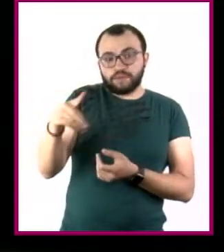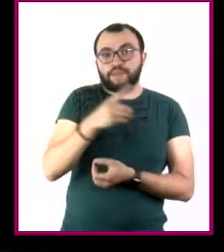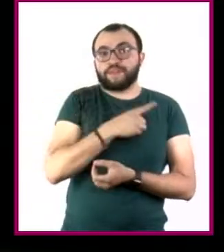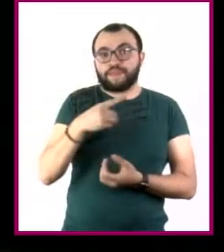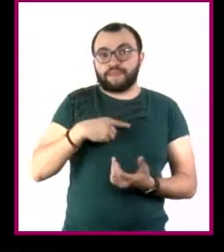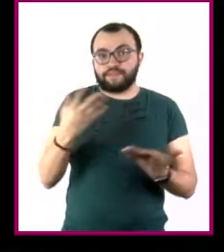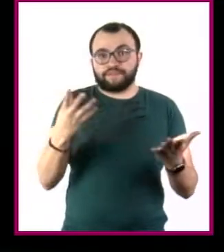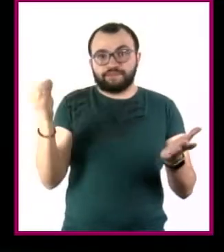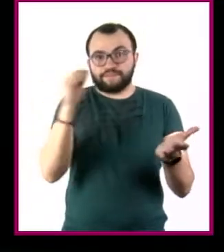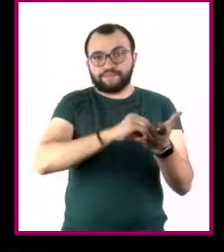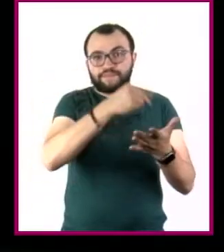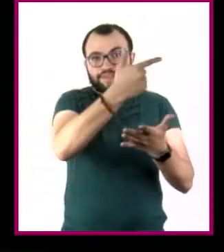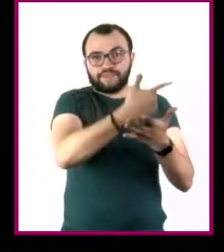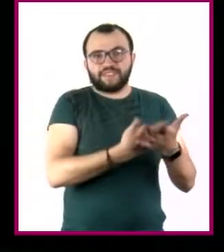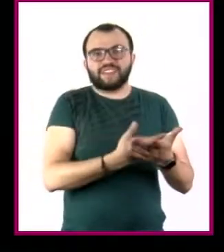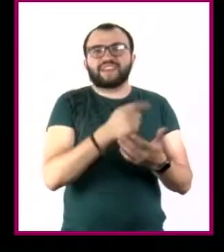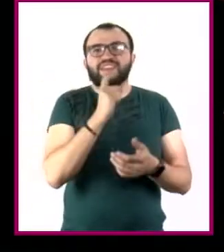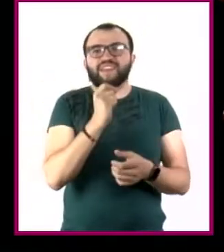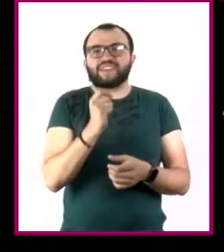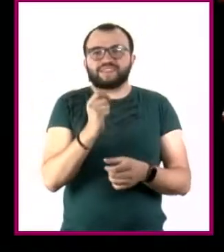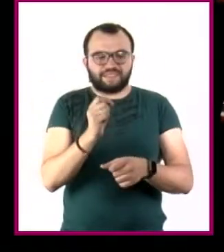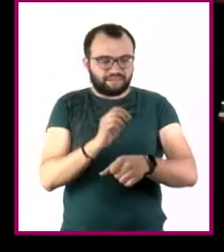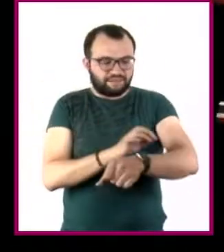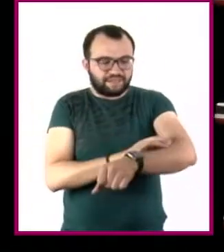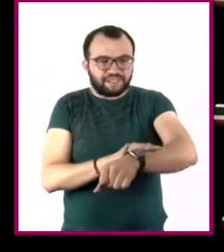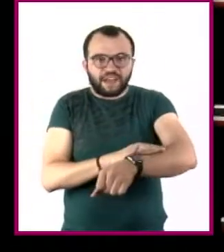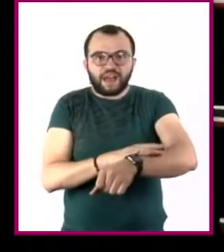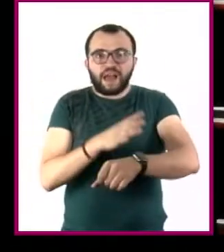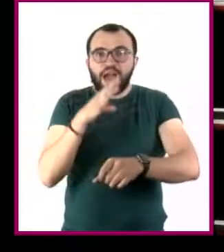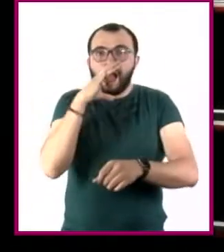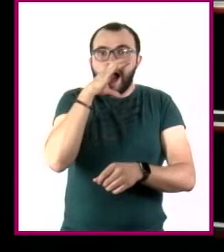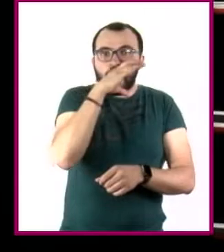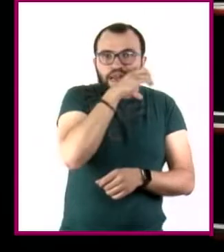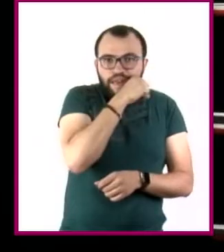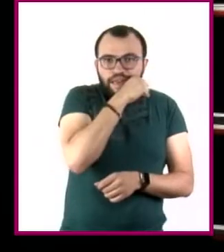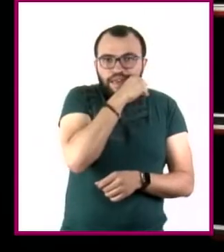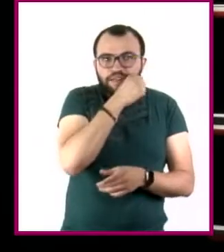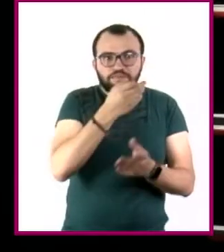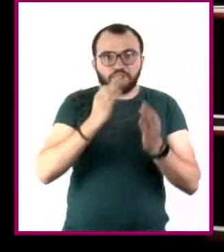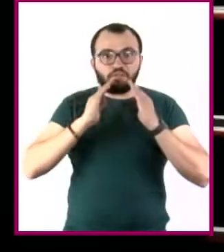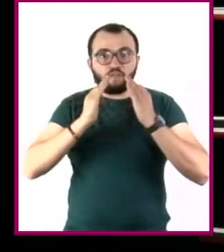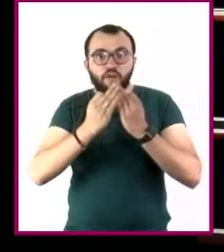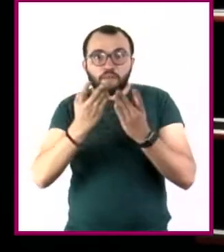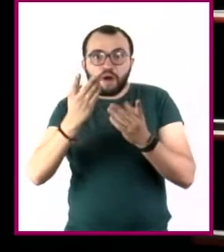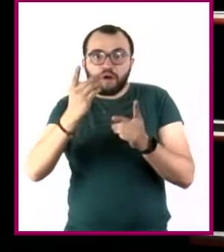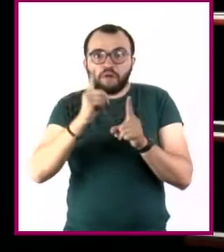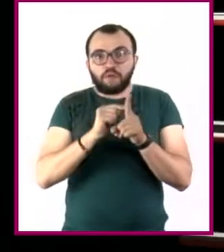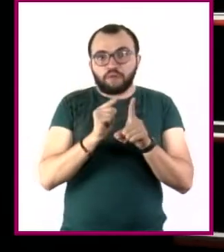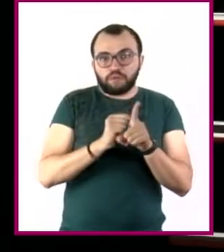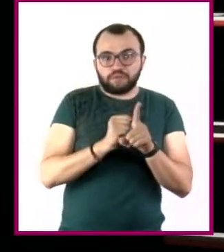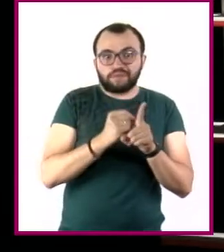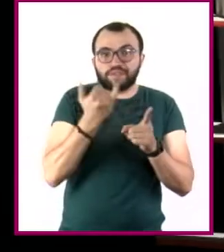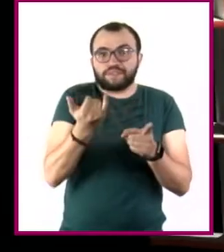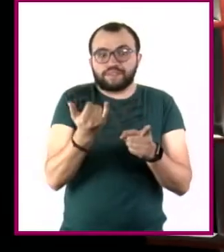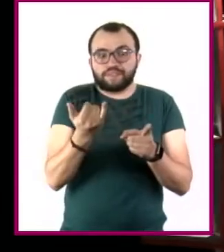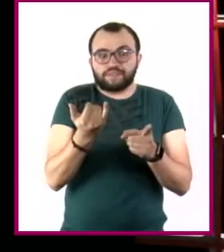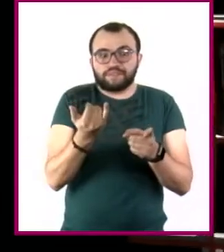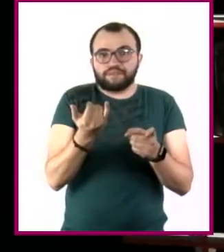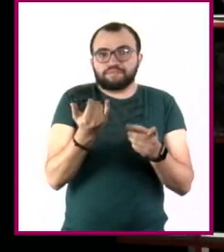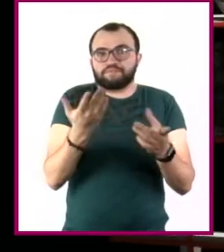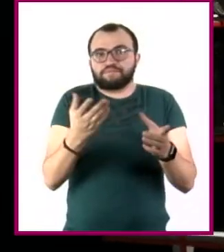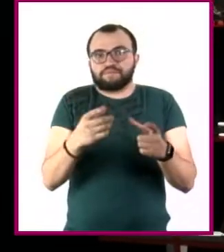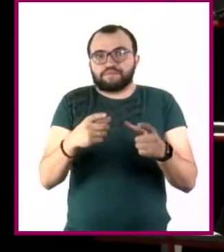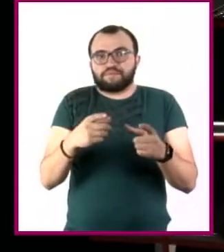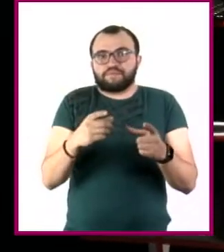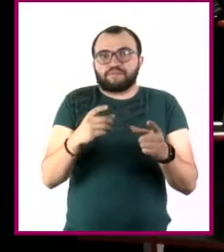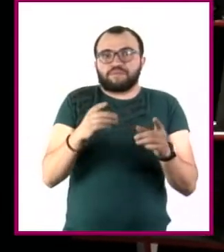mi lista la textura, la temperatura, la forma, el color y las dimensiones de este sillón